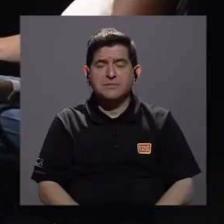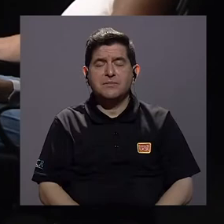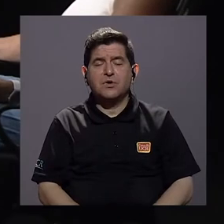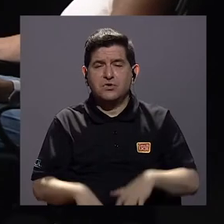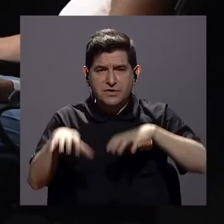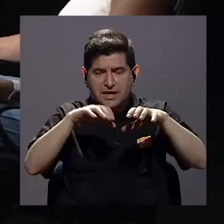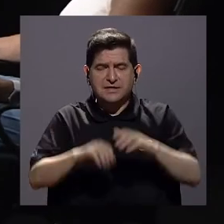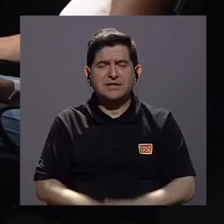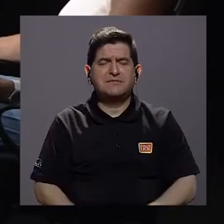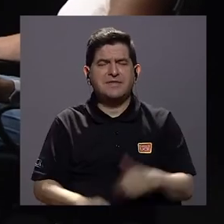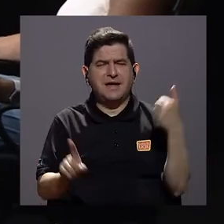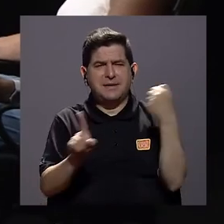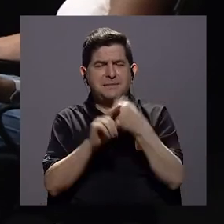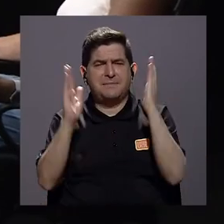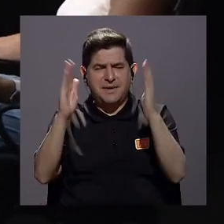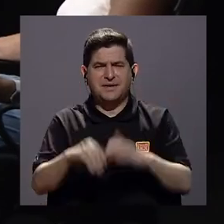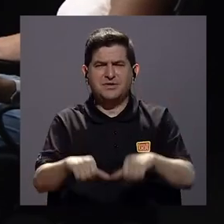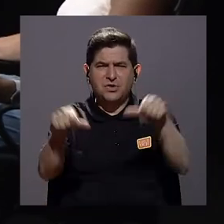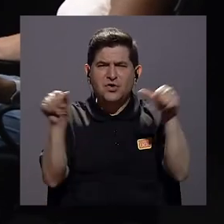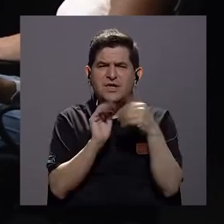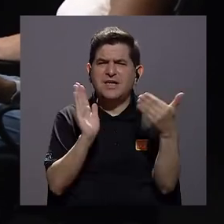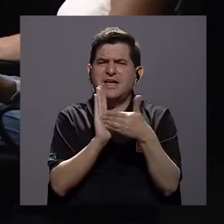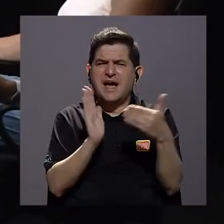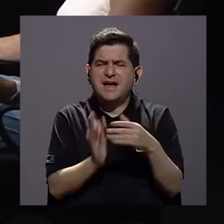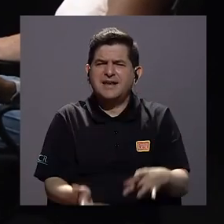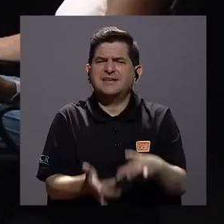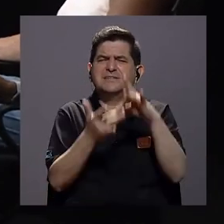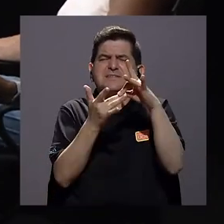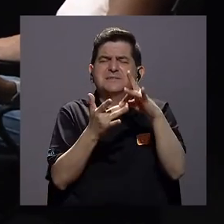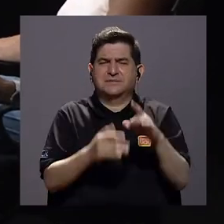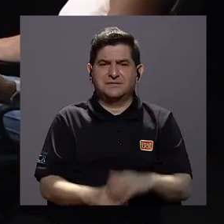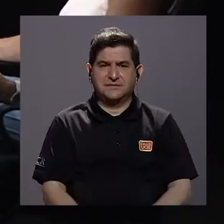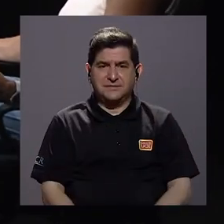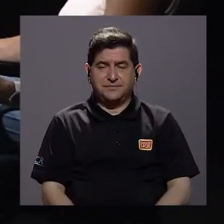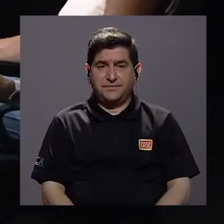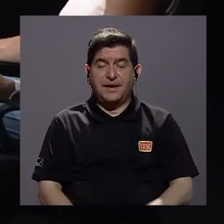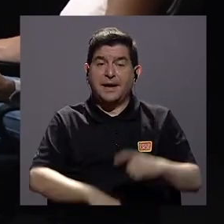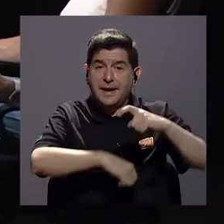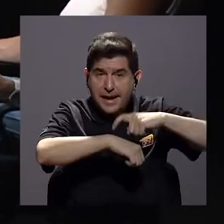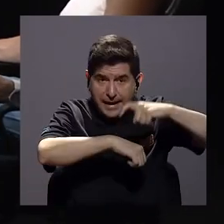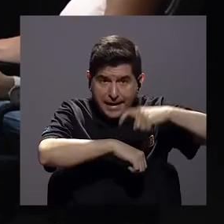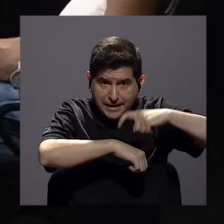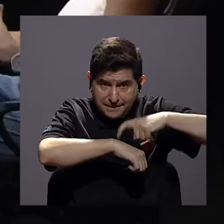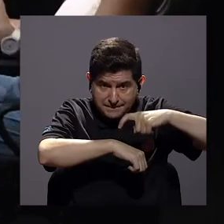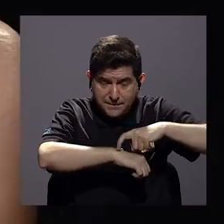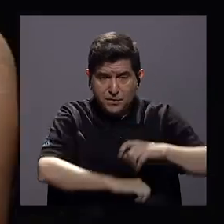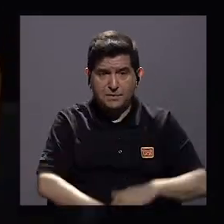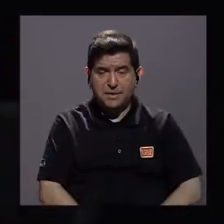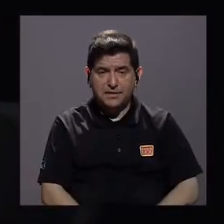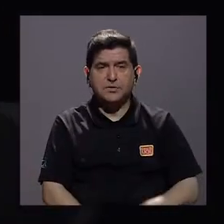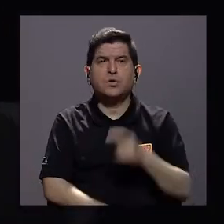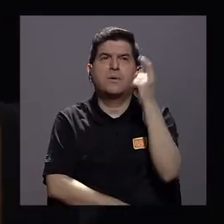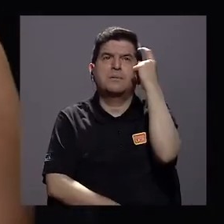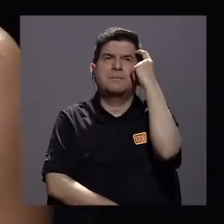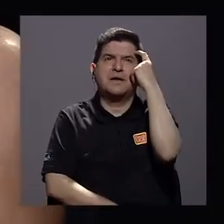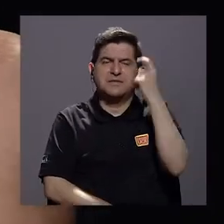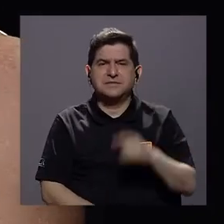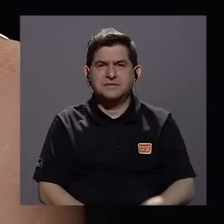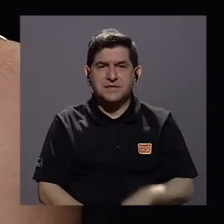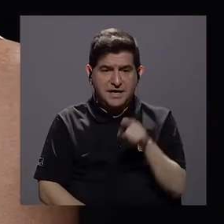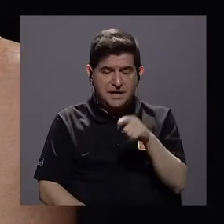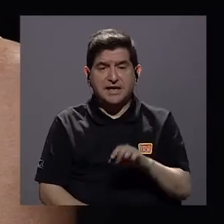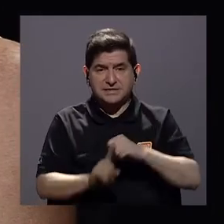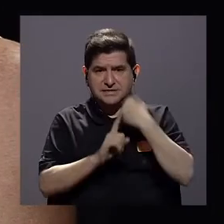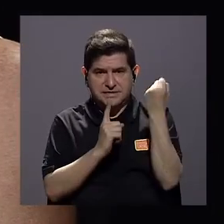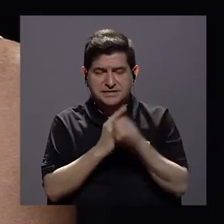estas pesquerías. En términos de los sectores más afectados, tal vez para iniciar. Claro, bueno, es que en el momento que se piensa empezar a cerrar esto, que fue